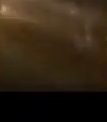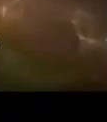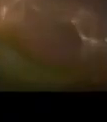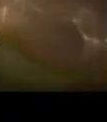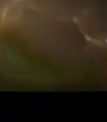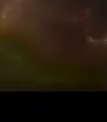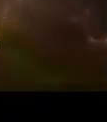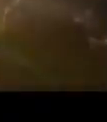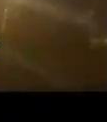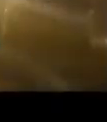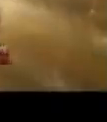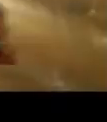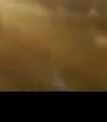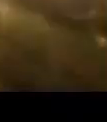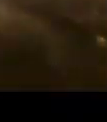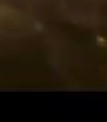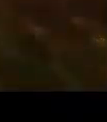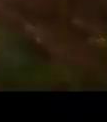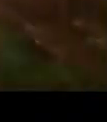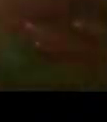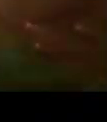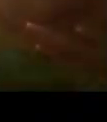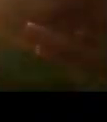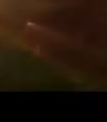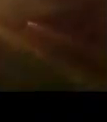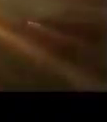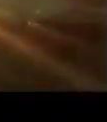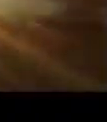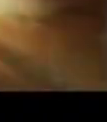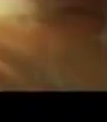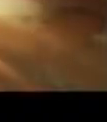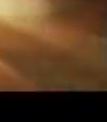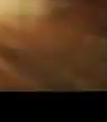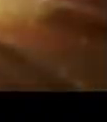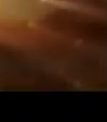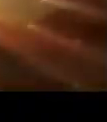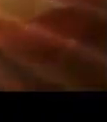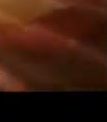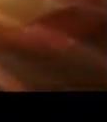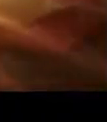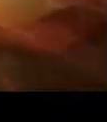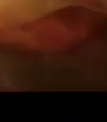grande? Y sí, saca. Y ya.